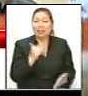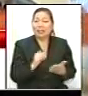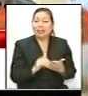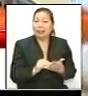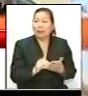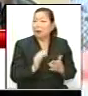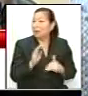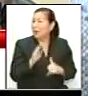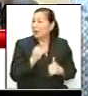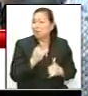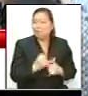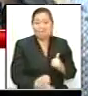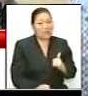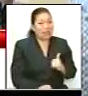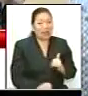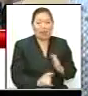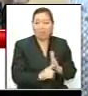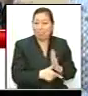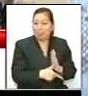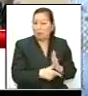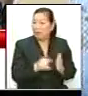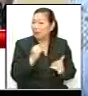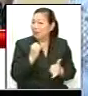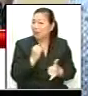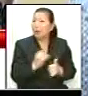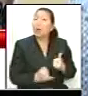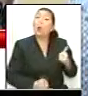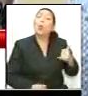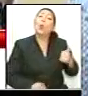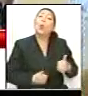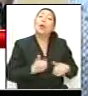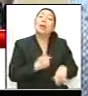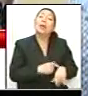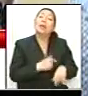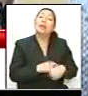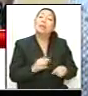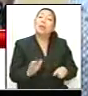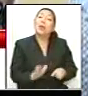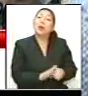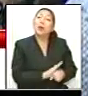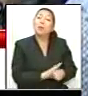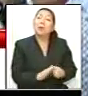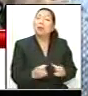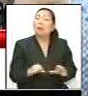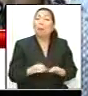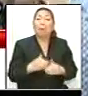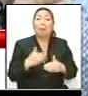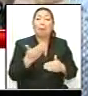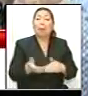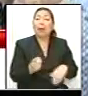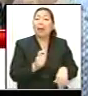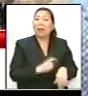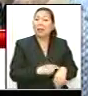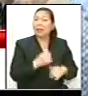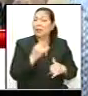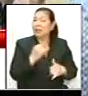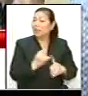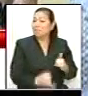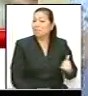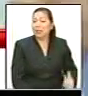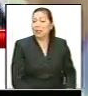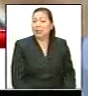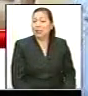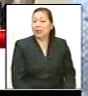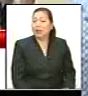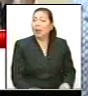de caducidad, y después de la caducidad, ¿cuál era el plazo complementario? Hicieron pasar el tiempo de caducidad y el